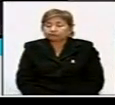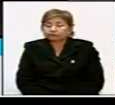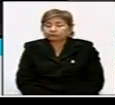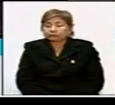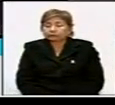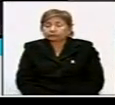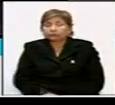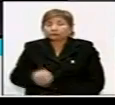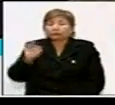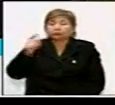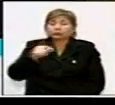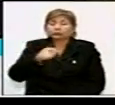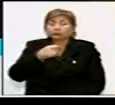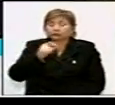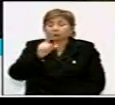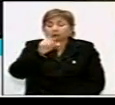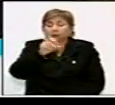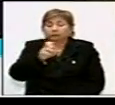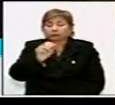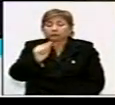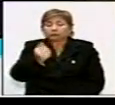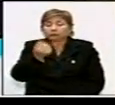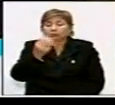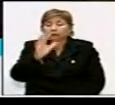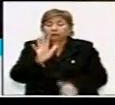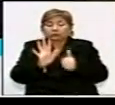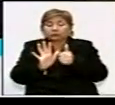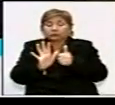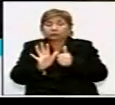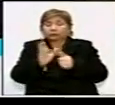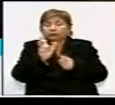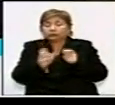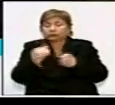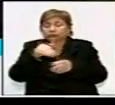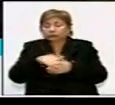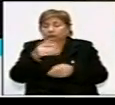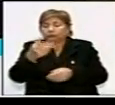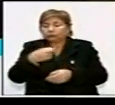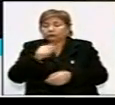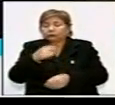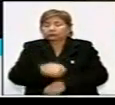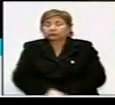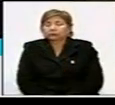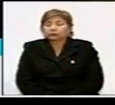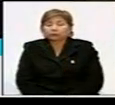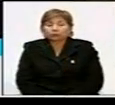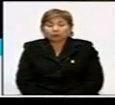en registros o asistencia 116 señores congresistas algo todo